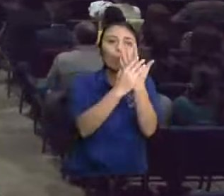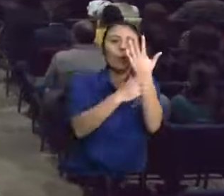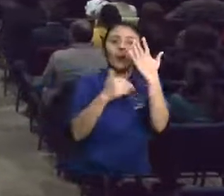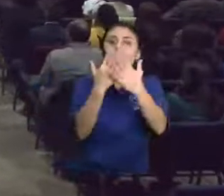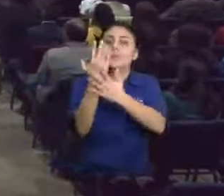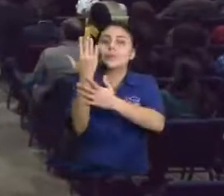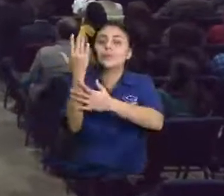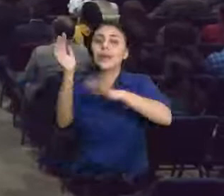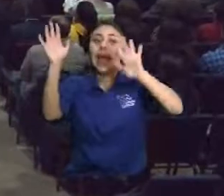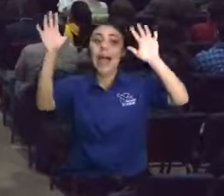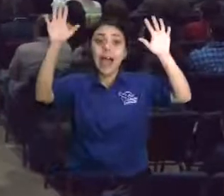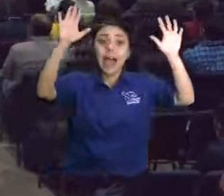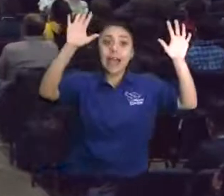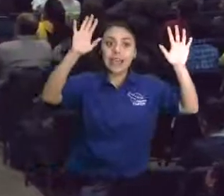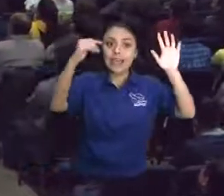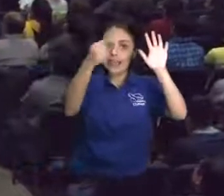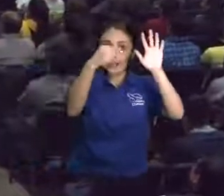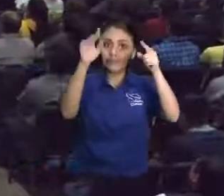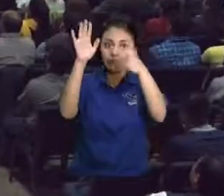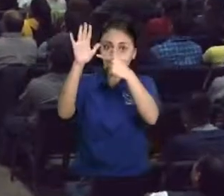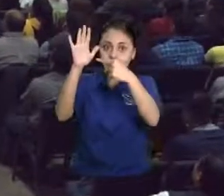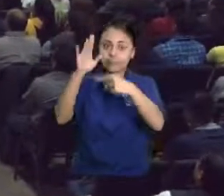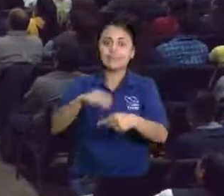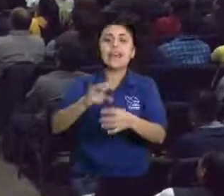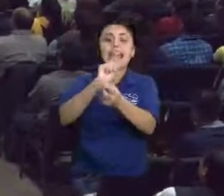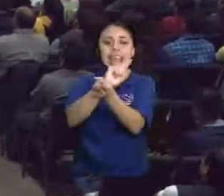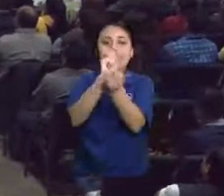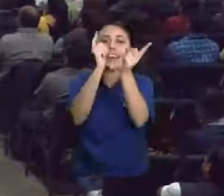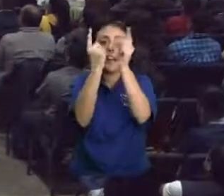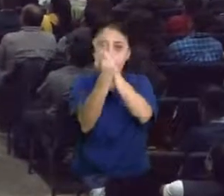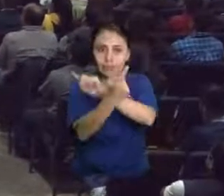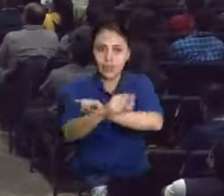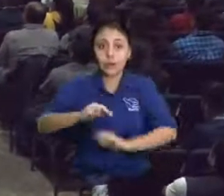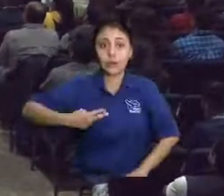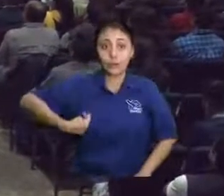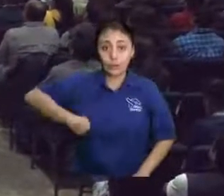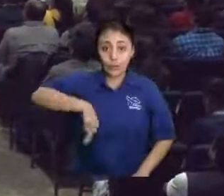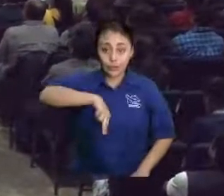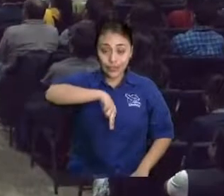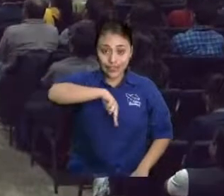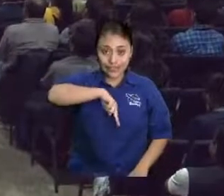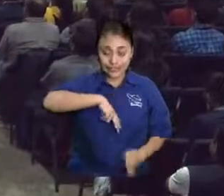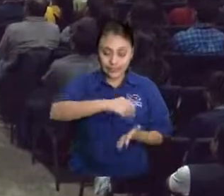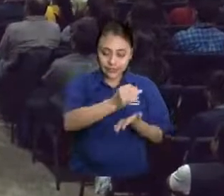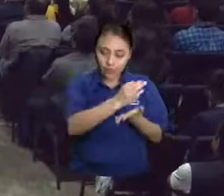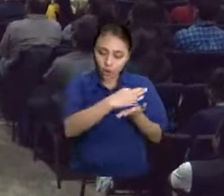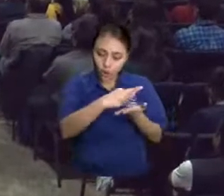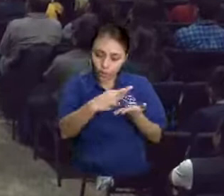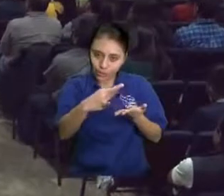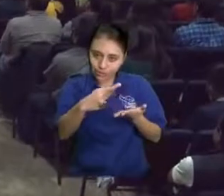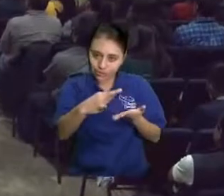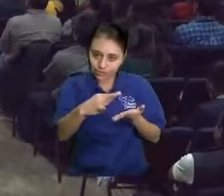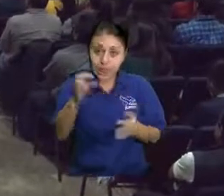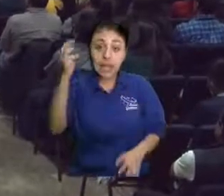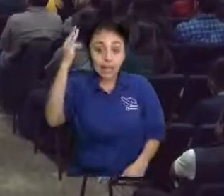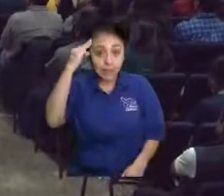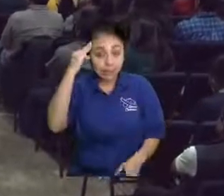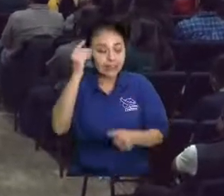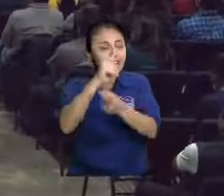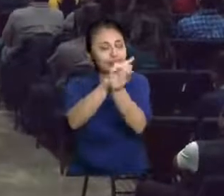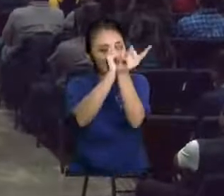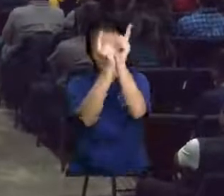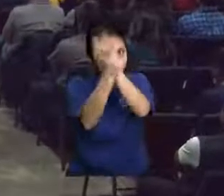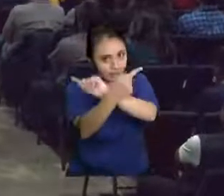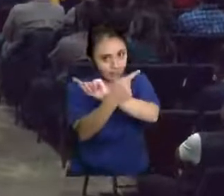obras cambian. A veces metemos la cabeza y nuestros pensamientos cambian. A